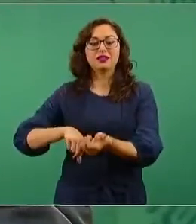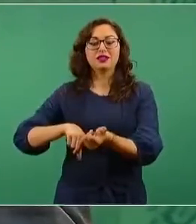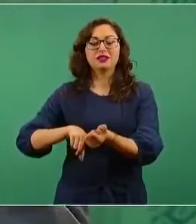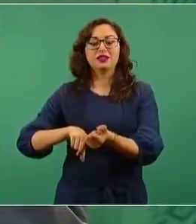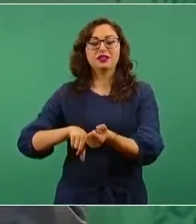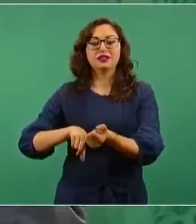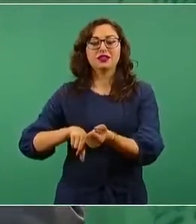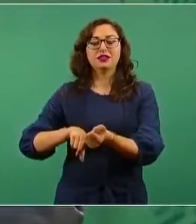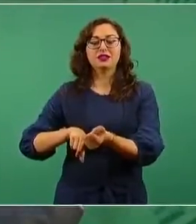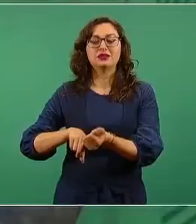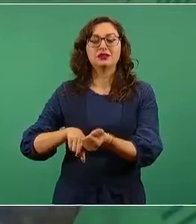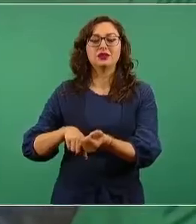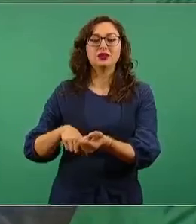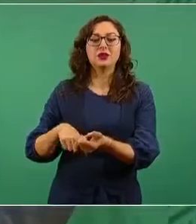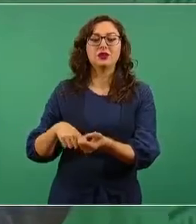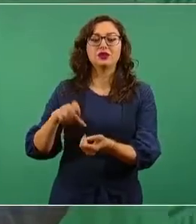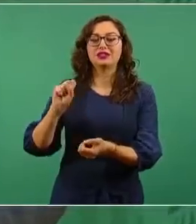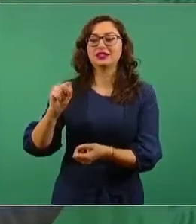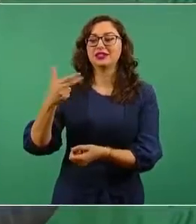del Estado de México,